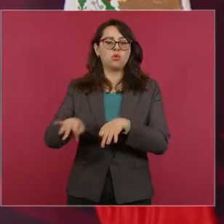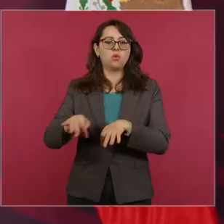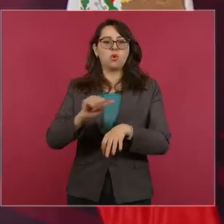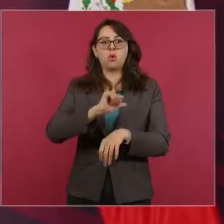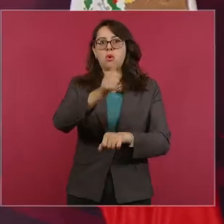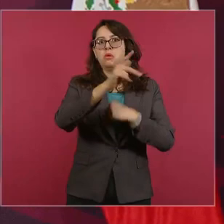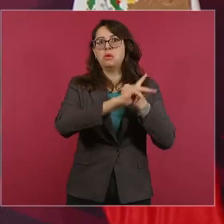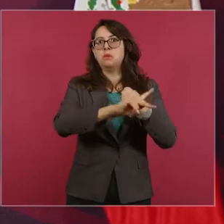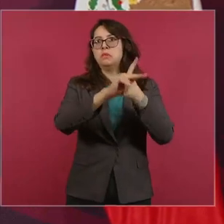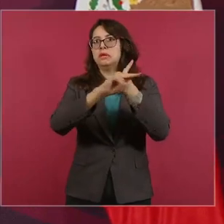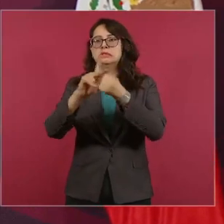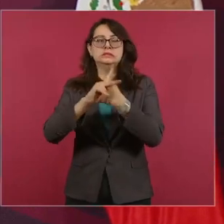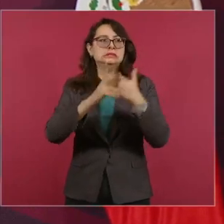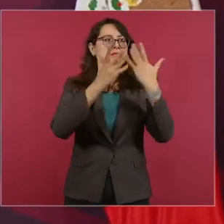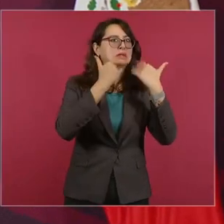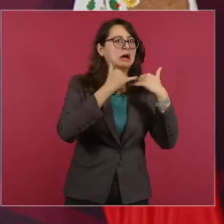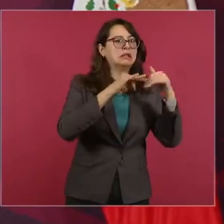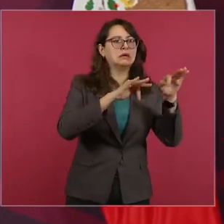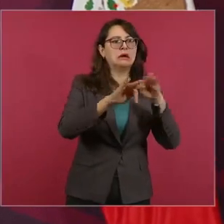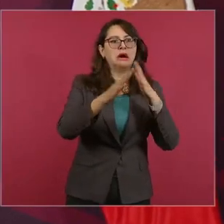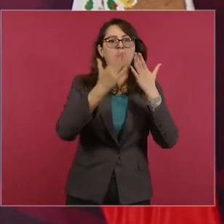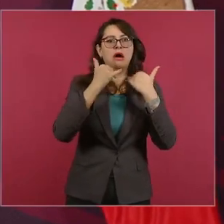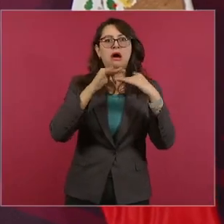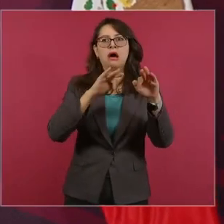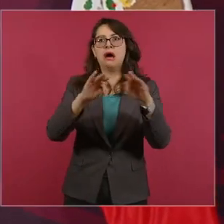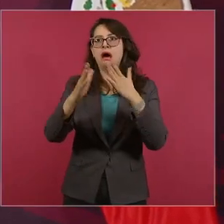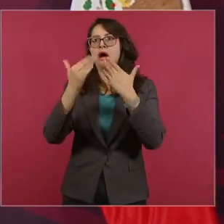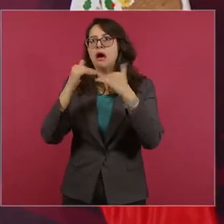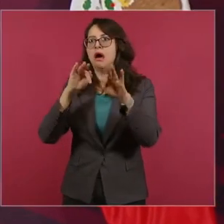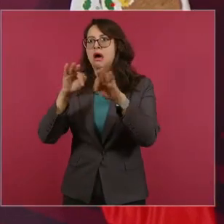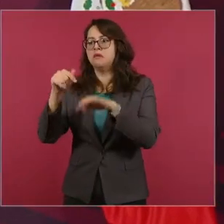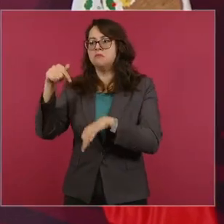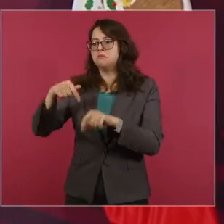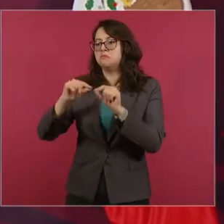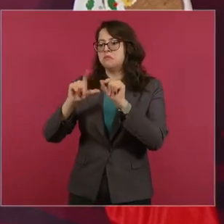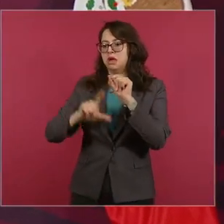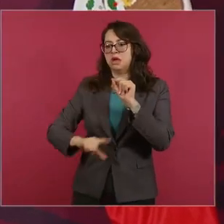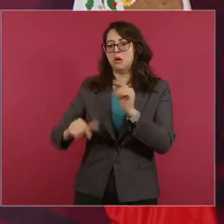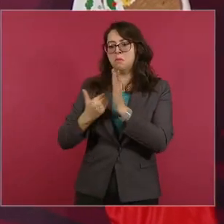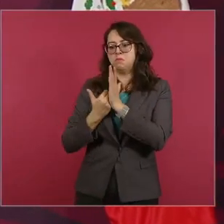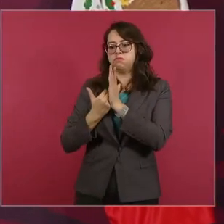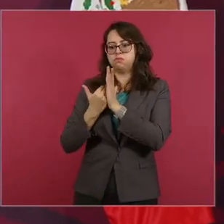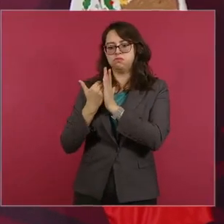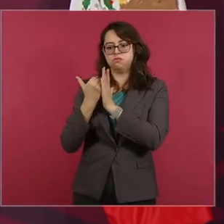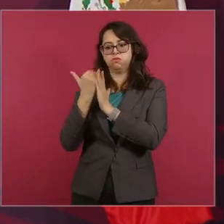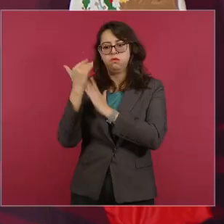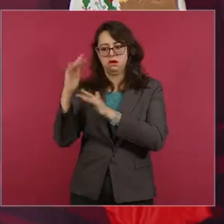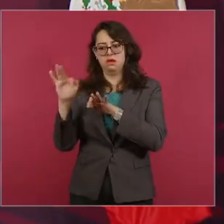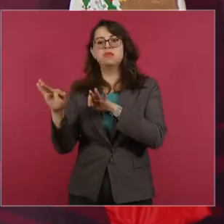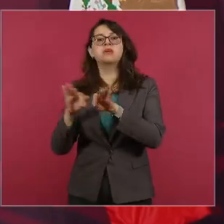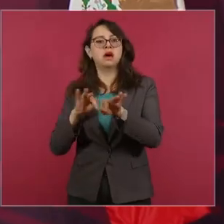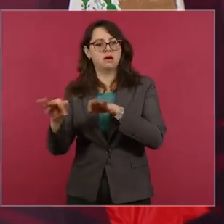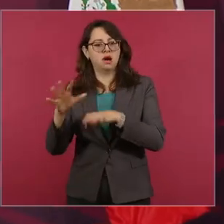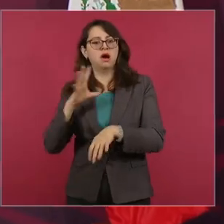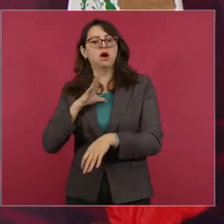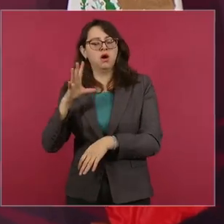han aumentado los salarios como no sucedía en medio siglo.